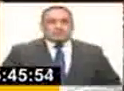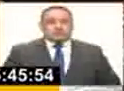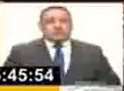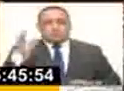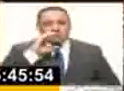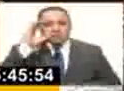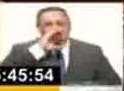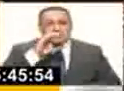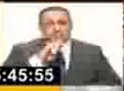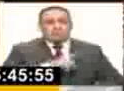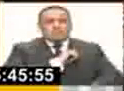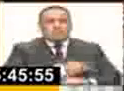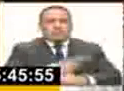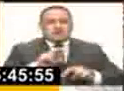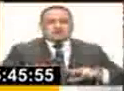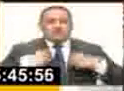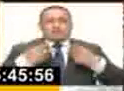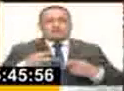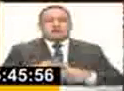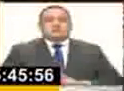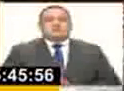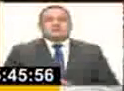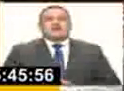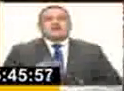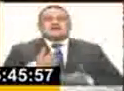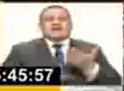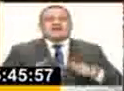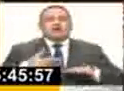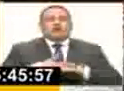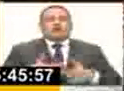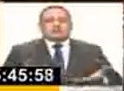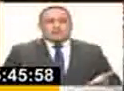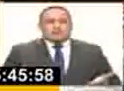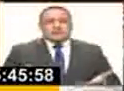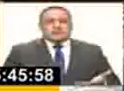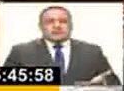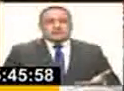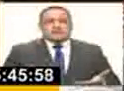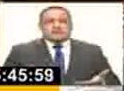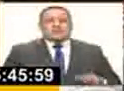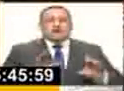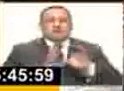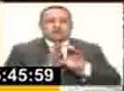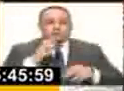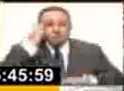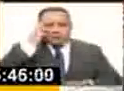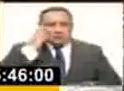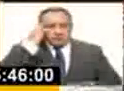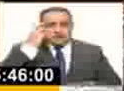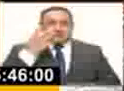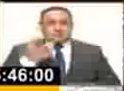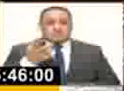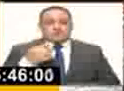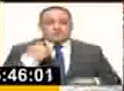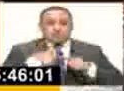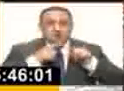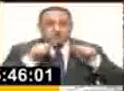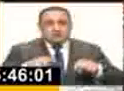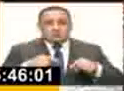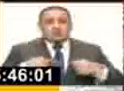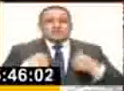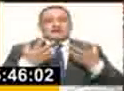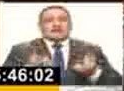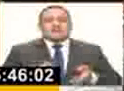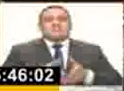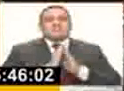conseguir poder ilimitado que les impide tener poder ilimitado la constitución por eso quieren